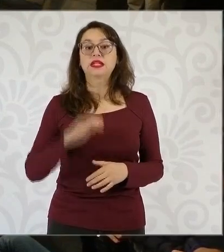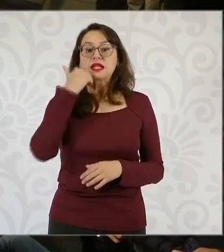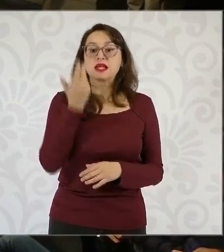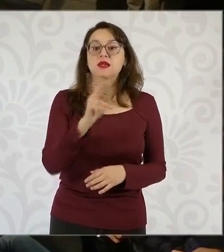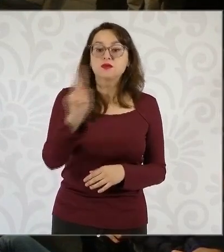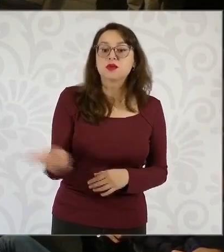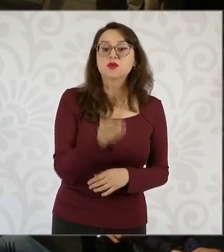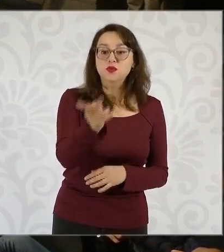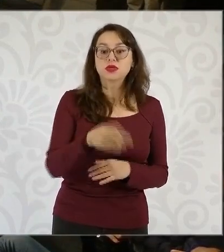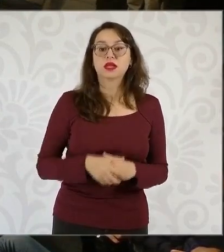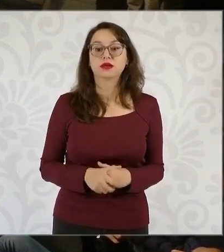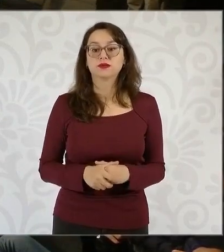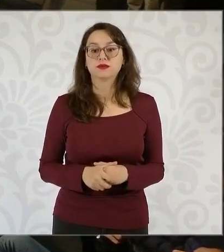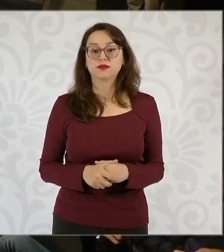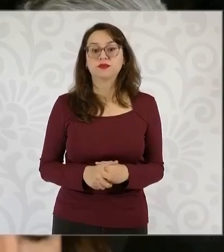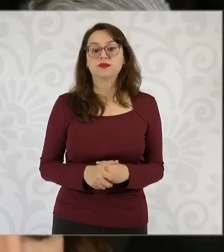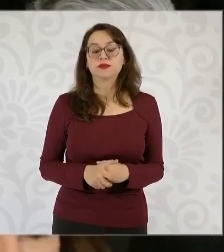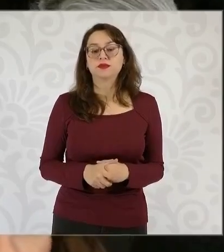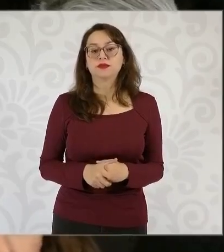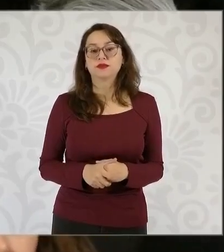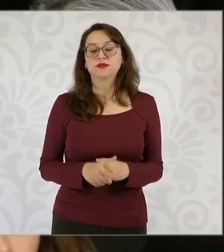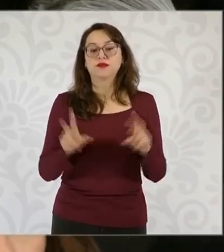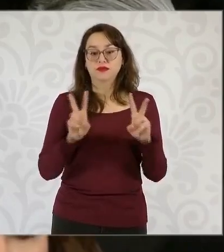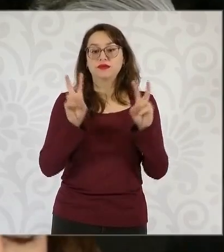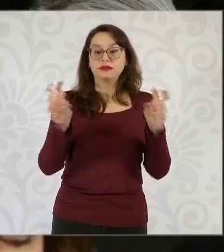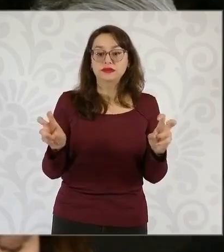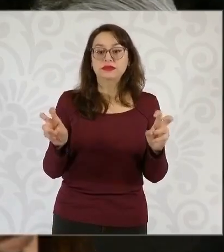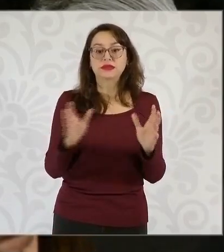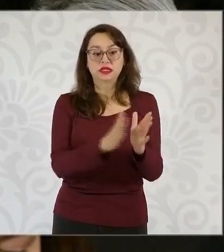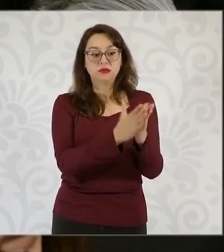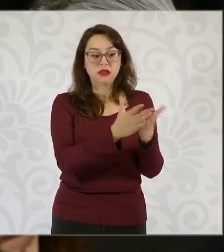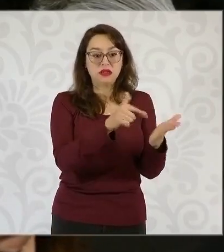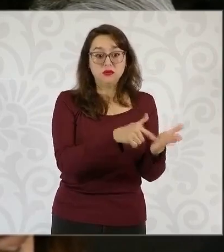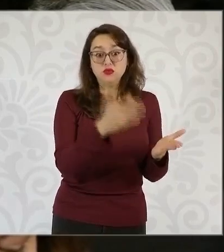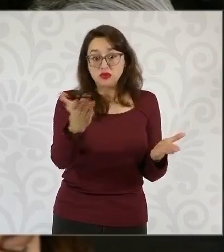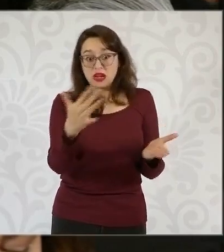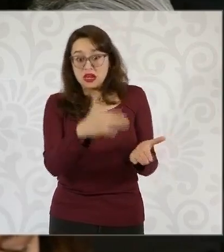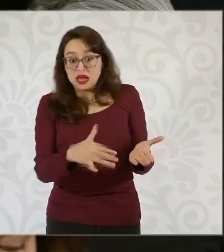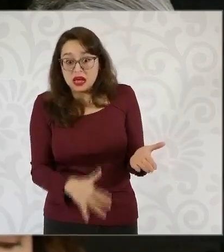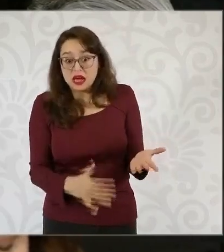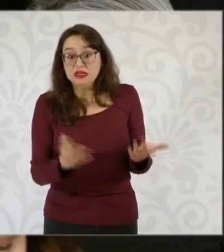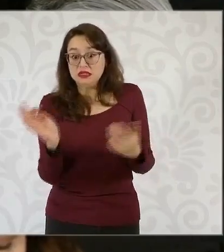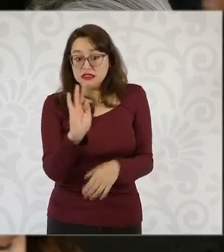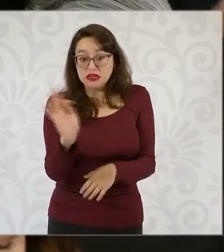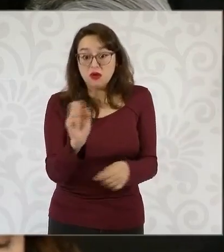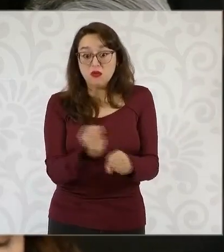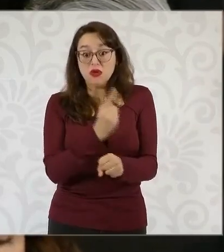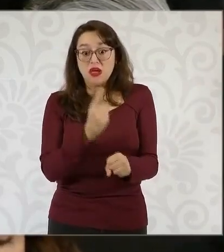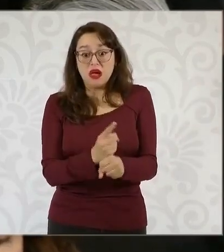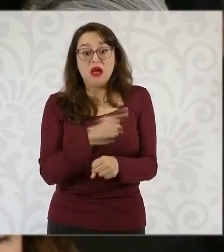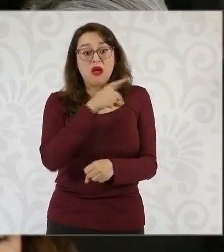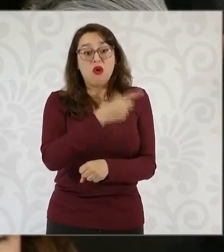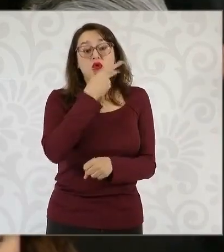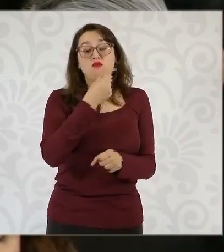preguntarle, gracias por seguir respondiendo, en torno a este tema de este libro, si usted tuvo oportunidad de leerlo, incluso menciona el